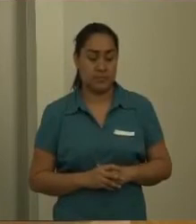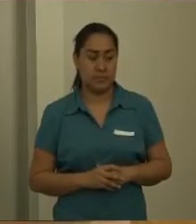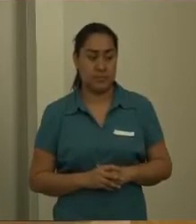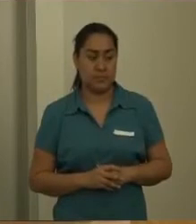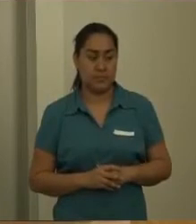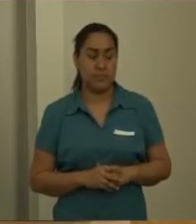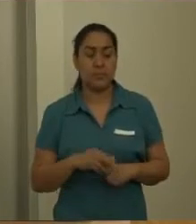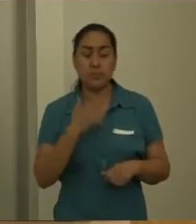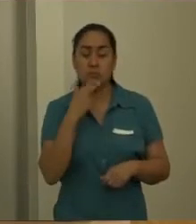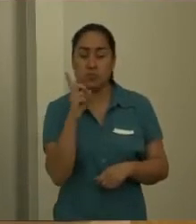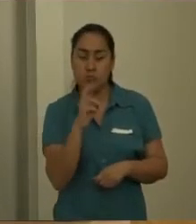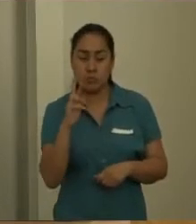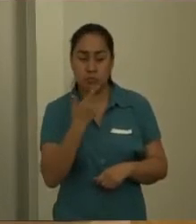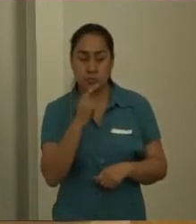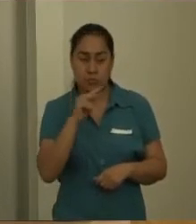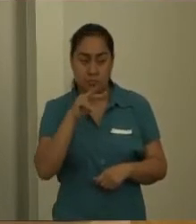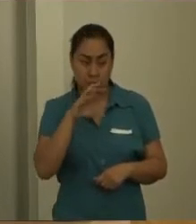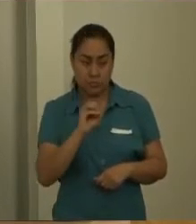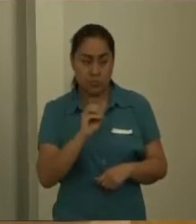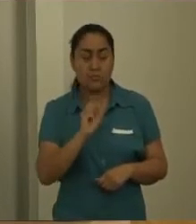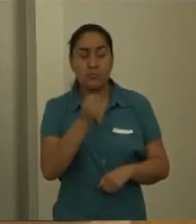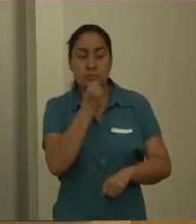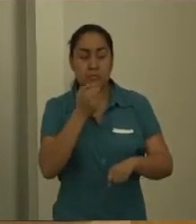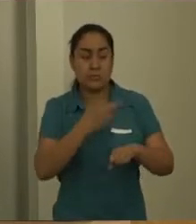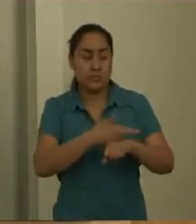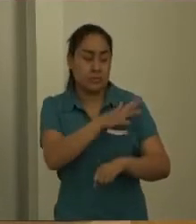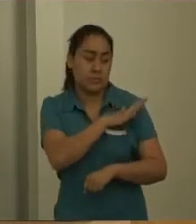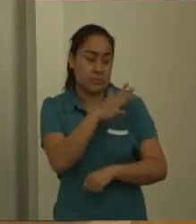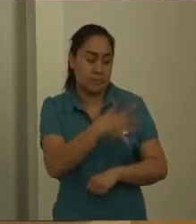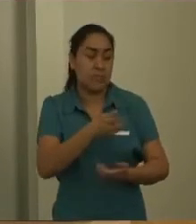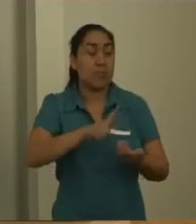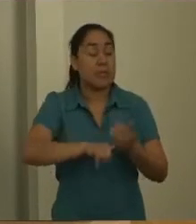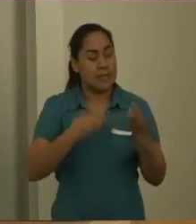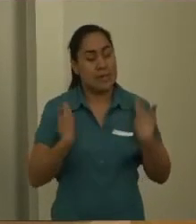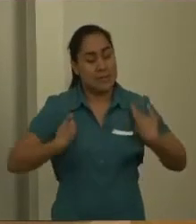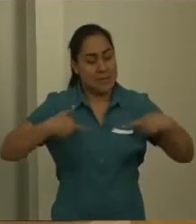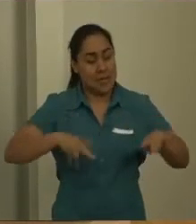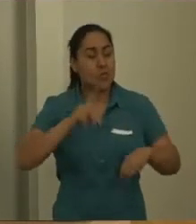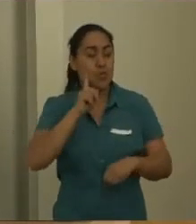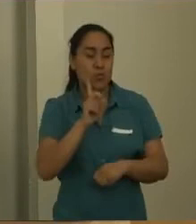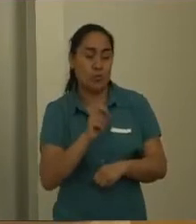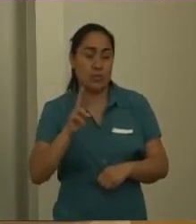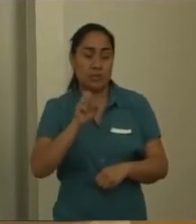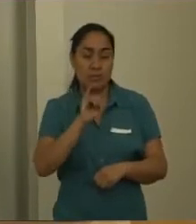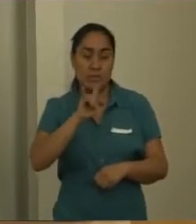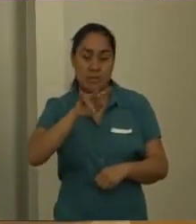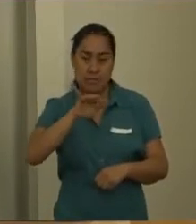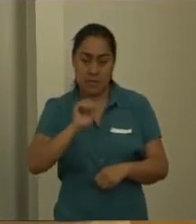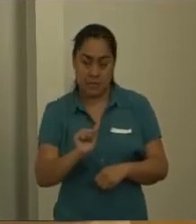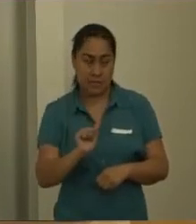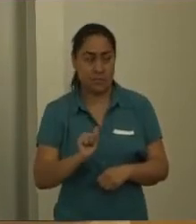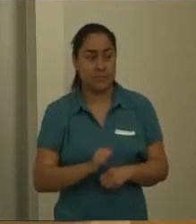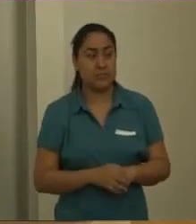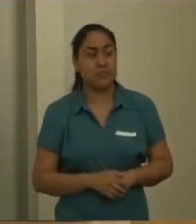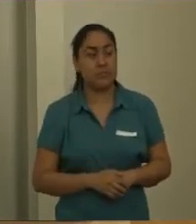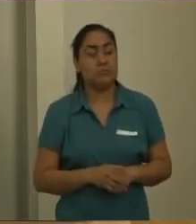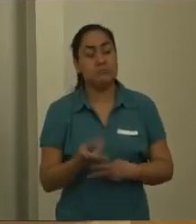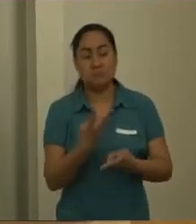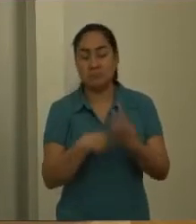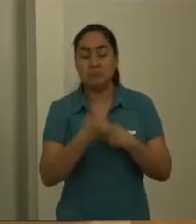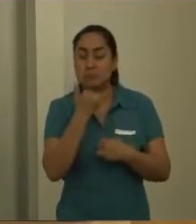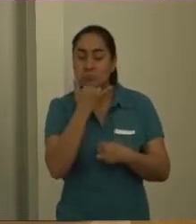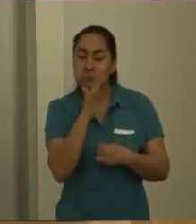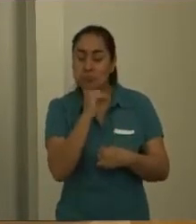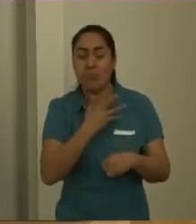el doctor gustavo vega secretario general del colegio en representación de la doctora silvia really king se disculpa por encontrarse